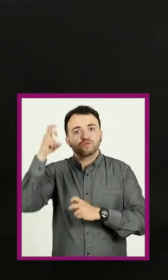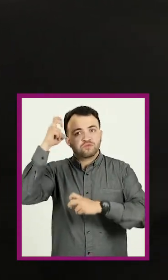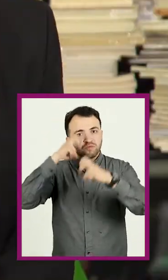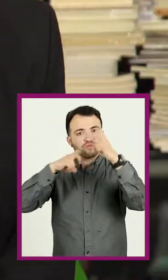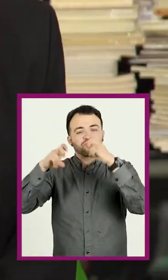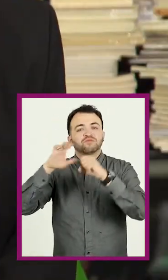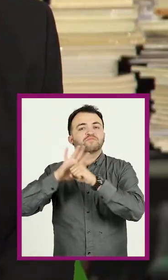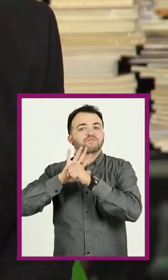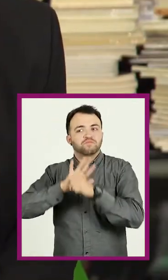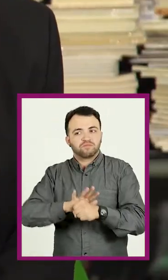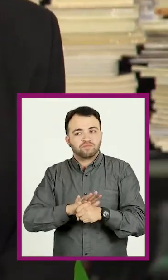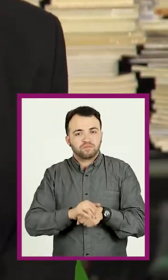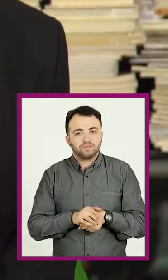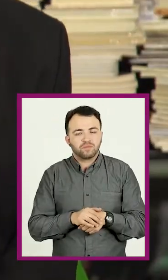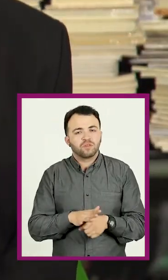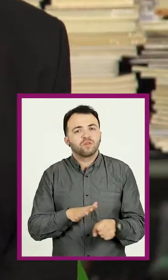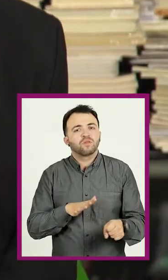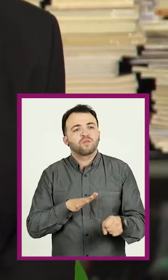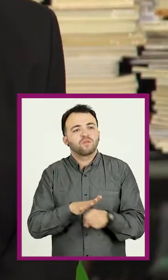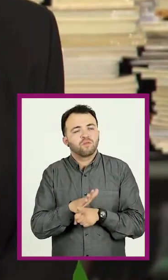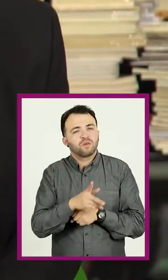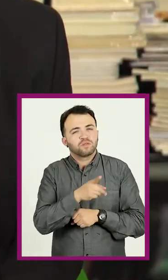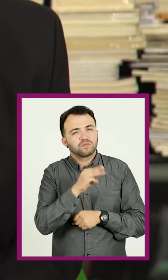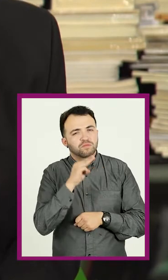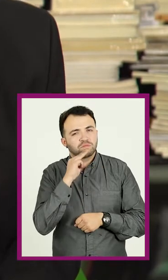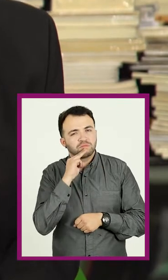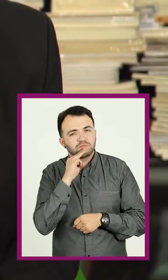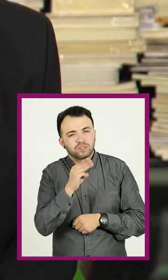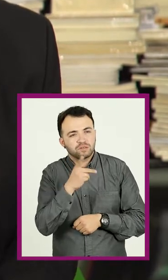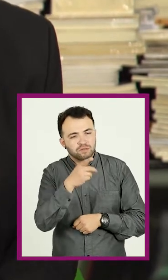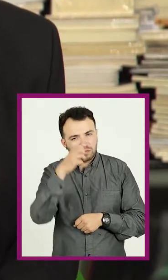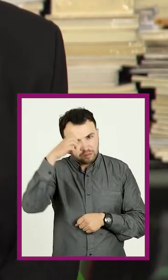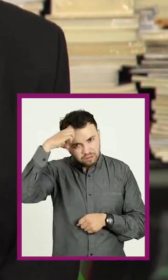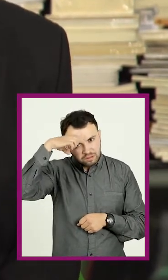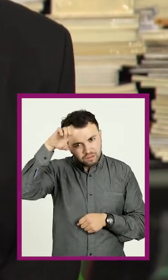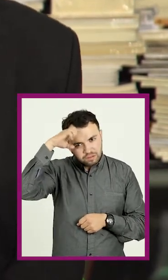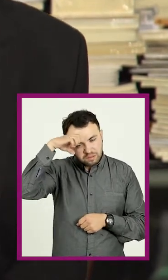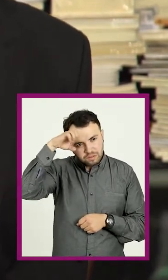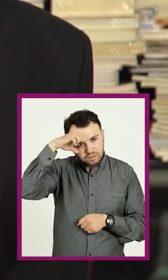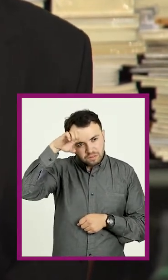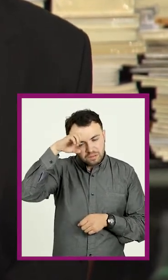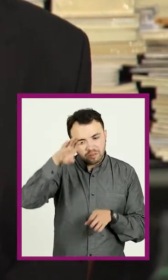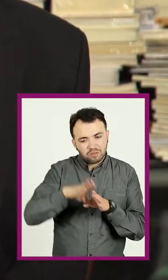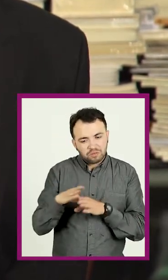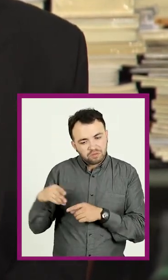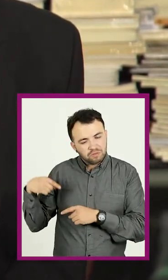¿Cuál sería tu mensaje, después de toda la experiencia que tienes, de haber recorrido la tradición